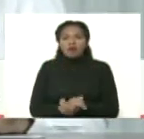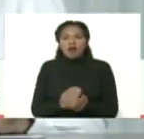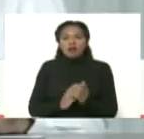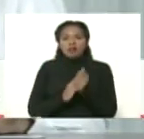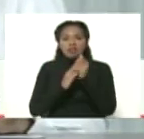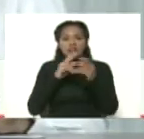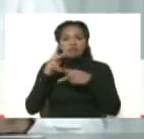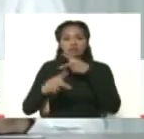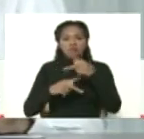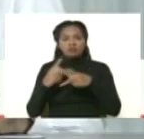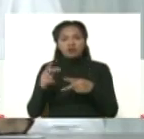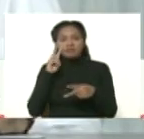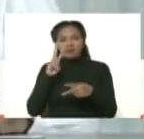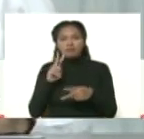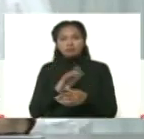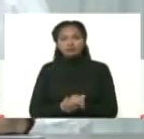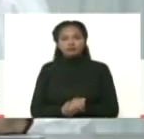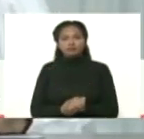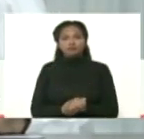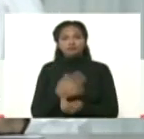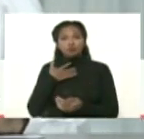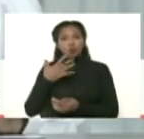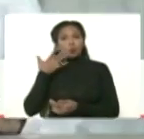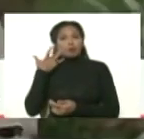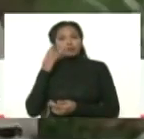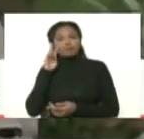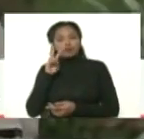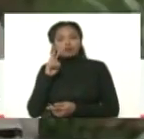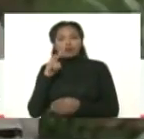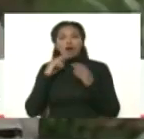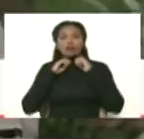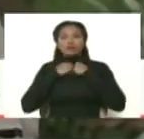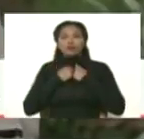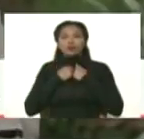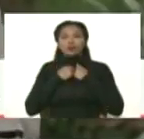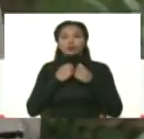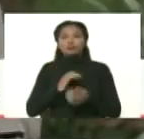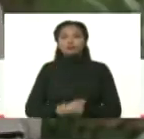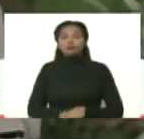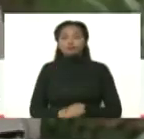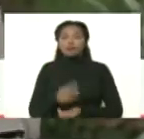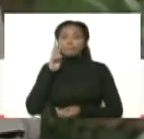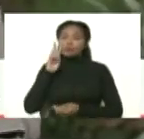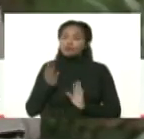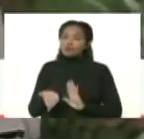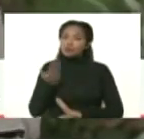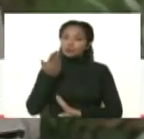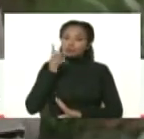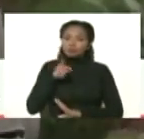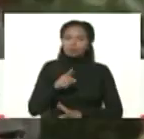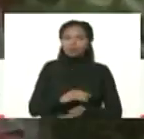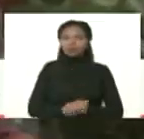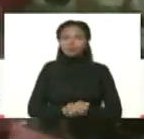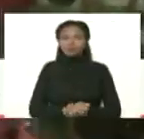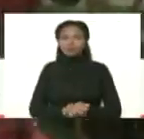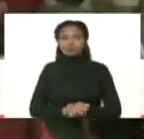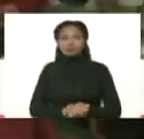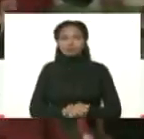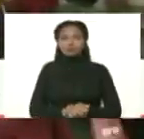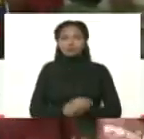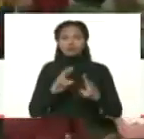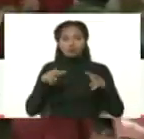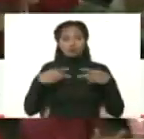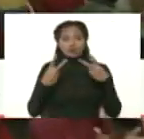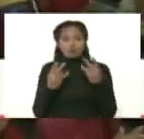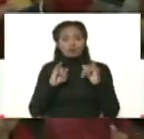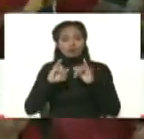líder revolucionario, Aristóbulo, es una ventaja, yo admiro eso en Aristóbulo, y es muy importante. Va